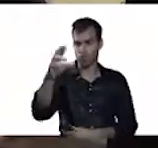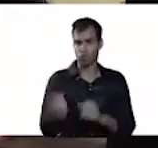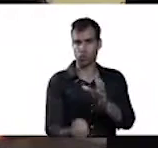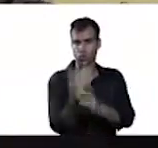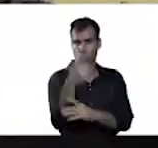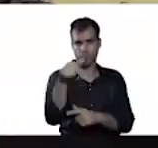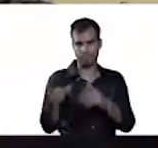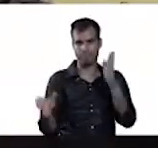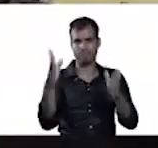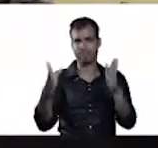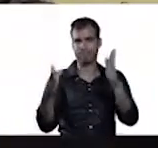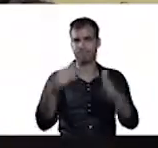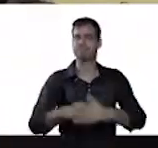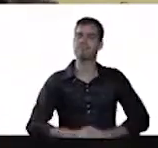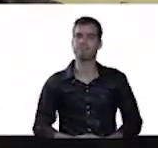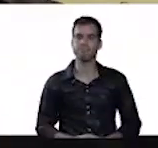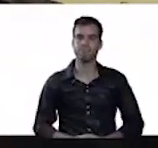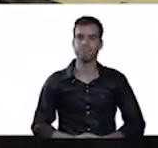periodo.